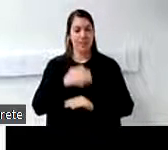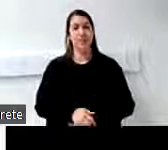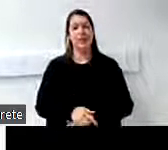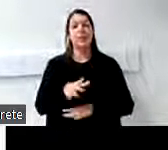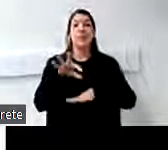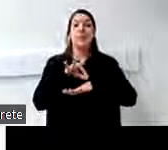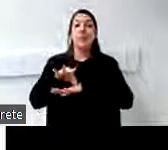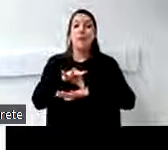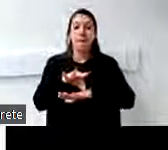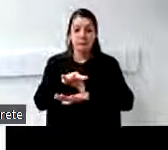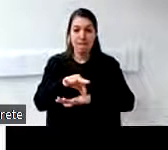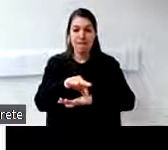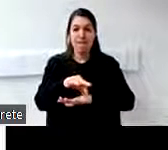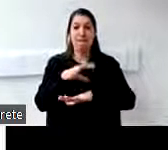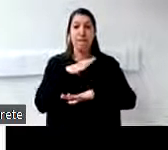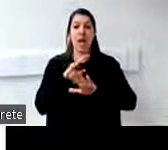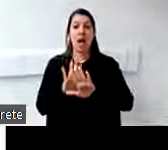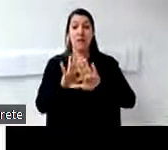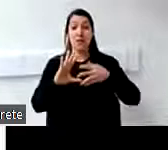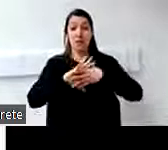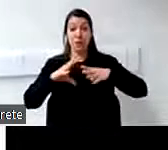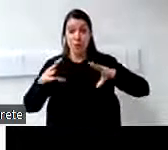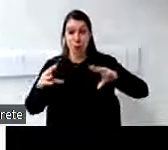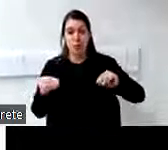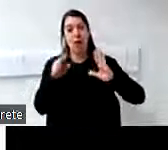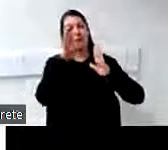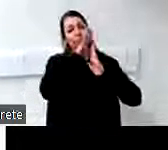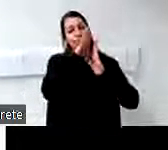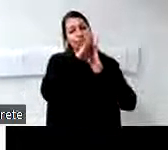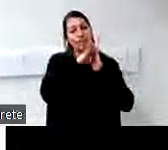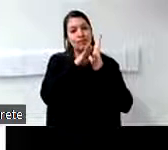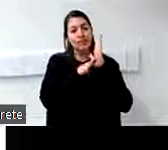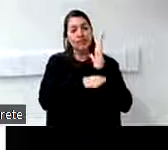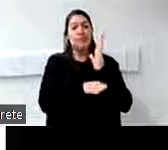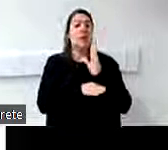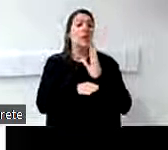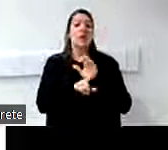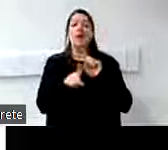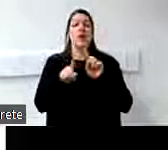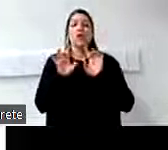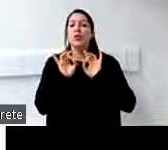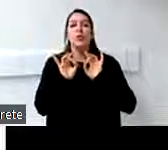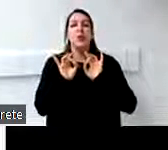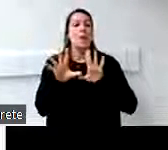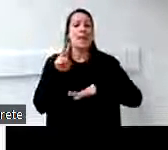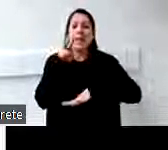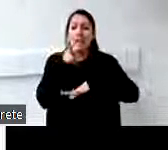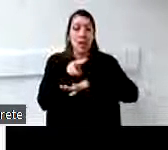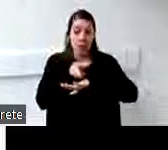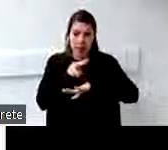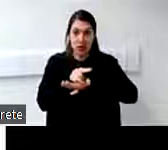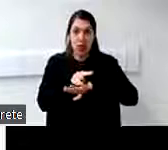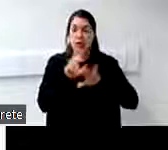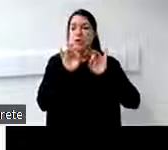guía tiene esta estructura, más o menos, es decir, está hecha no solamente las recomendaciones en sí mismos,